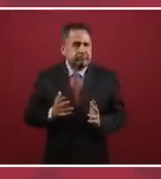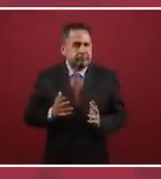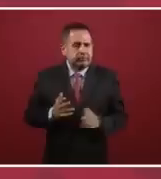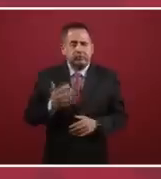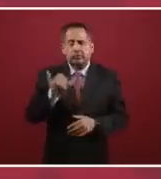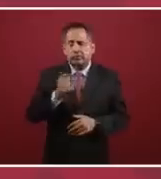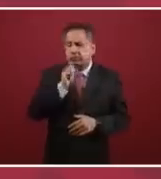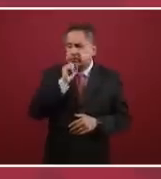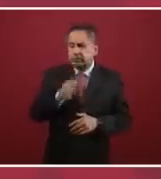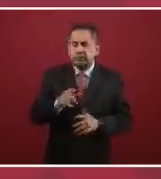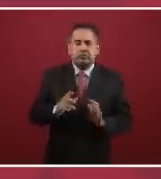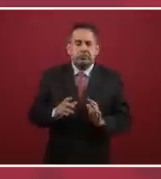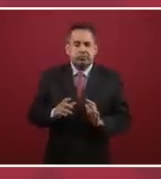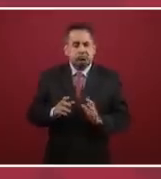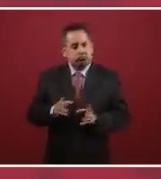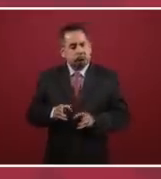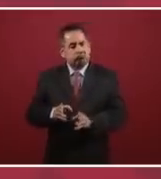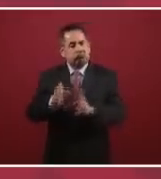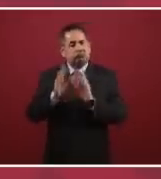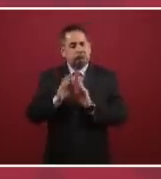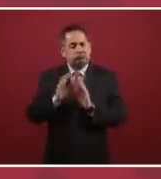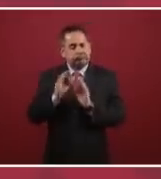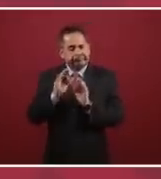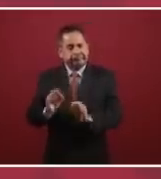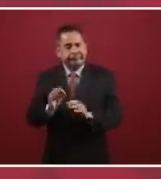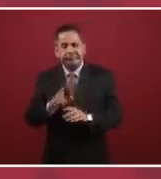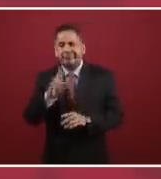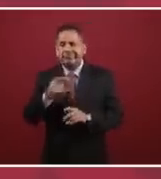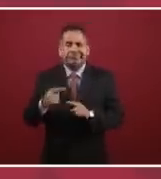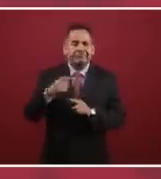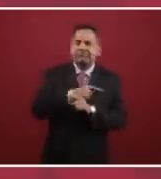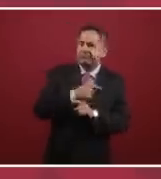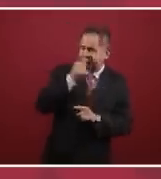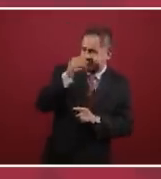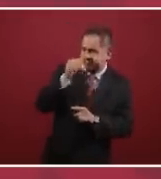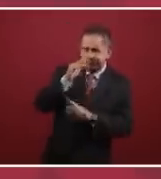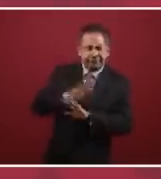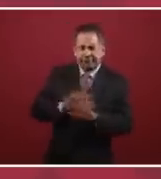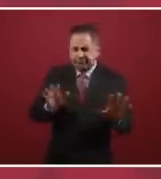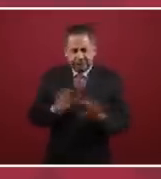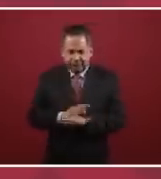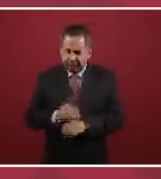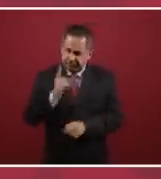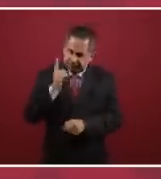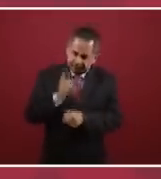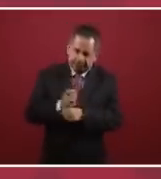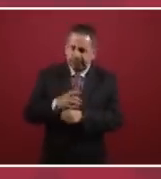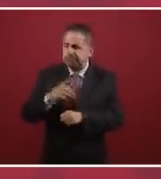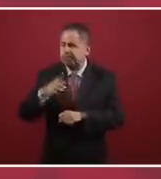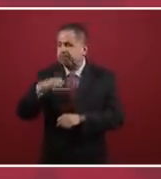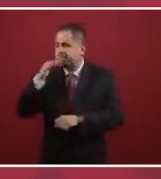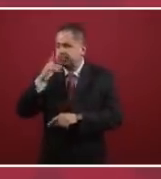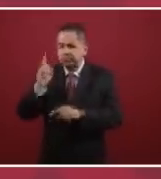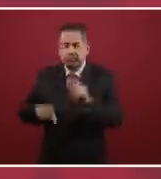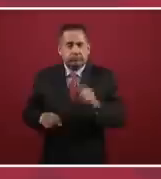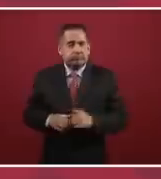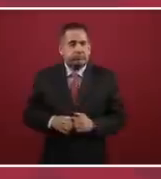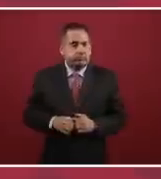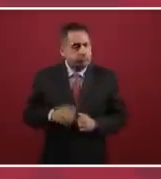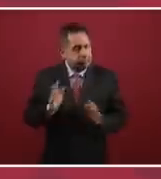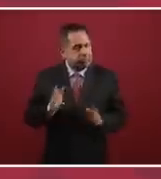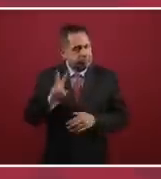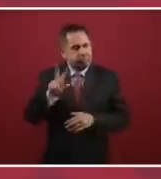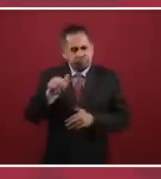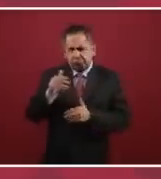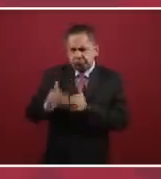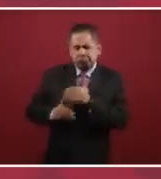tome el camino de las conductas antisociales. Eso es lo principal y vamos avanzando mucho,